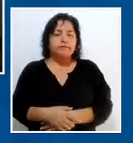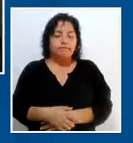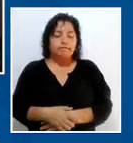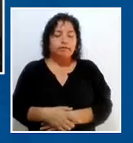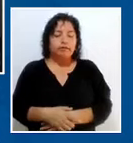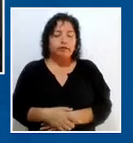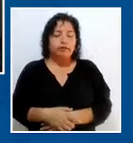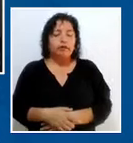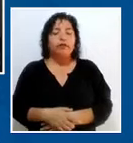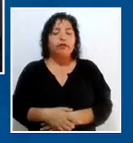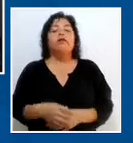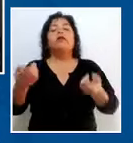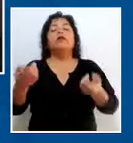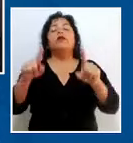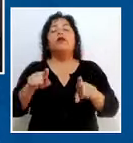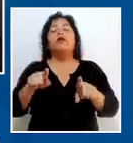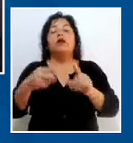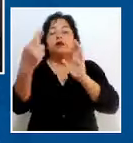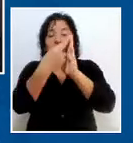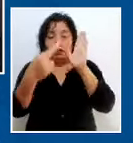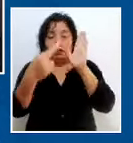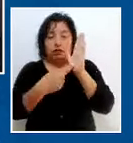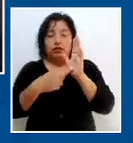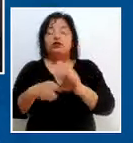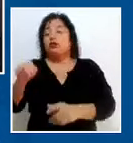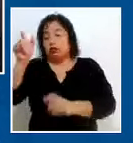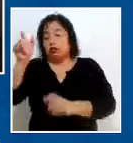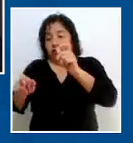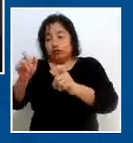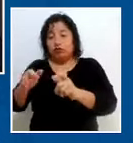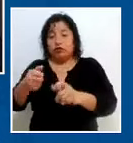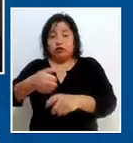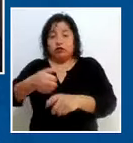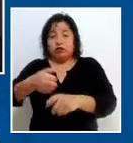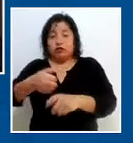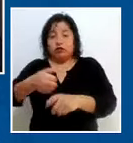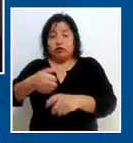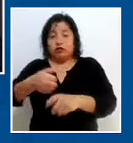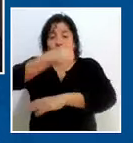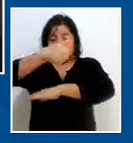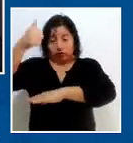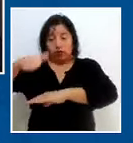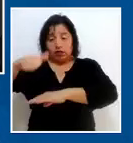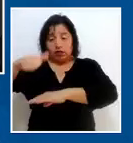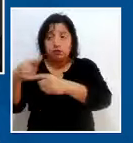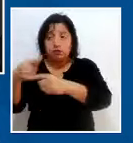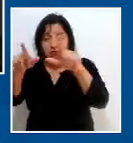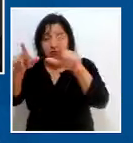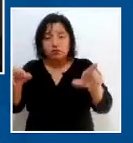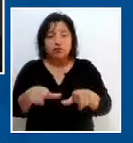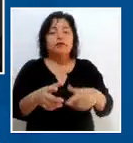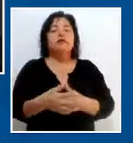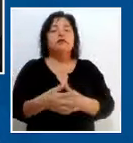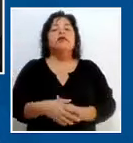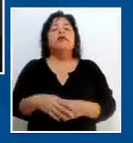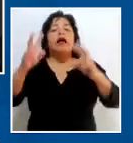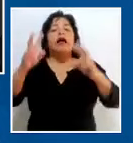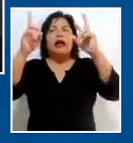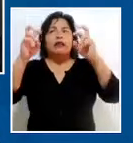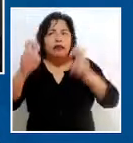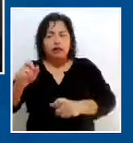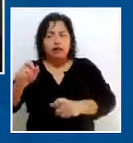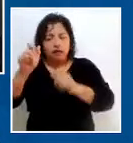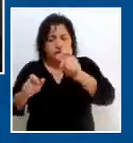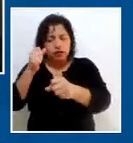registro de actividades oficiales de los altos cargos de las entidades, ¿no? En cuanto al tema de personal, por ejemplo, y otros